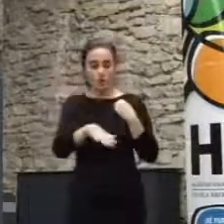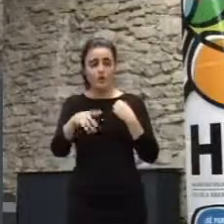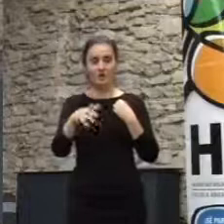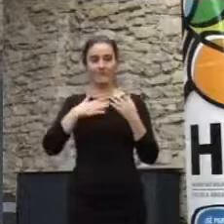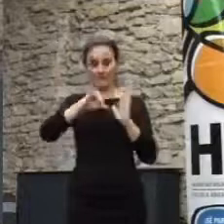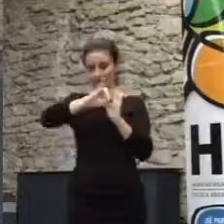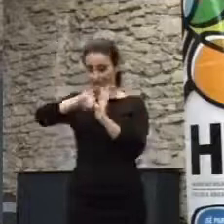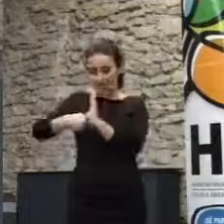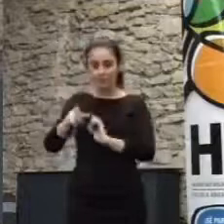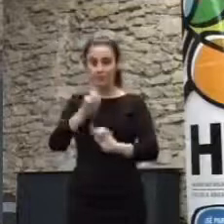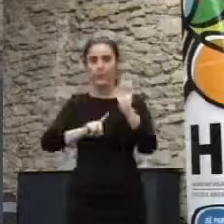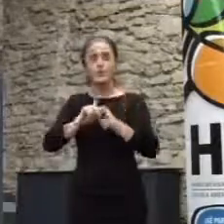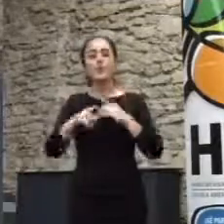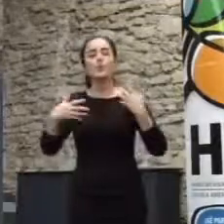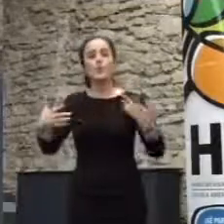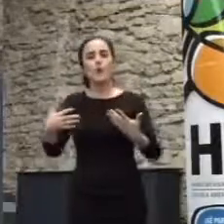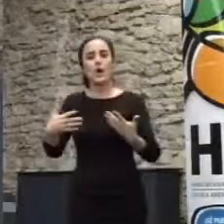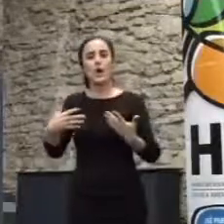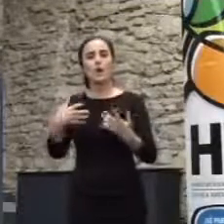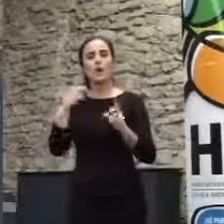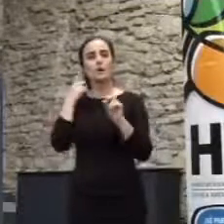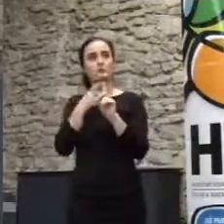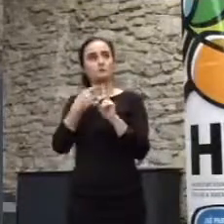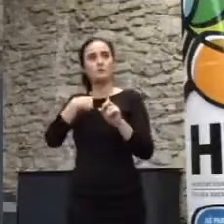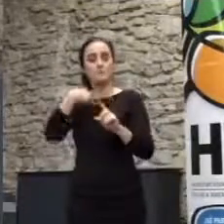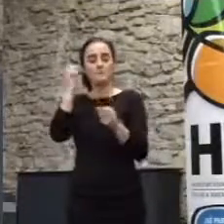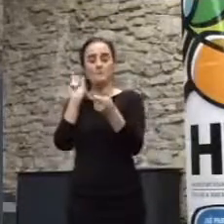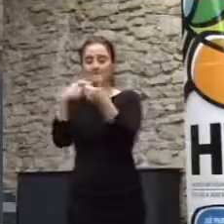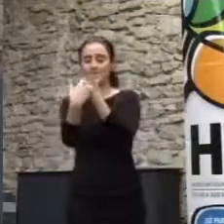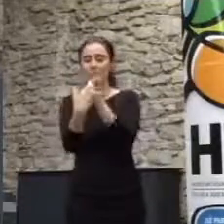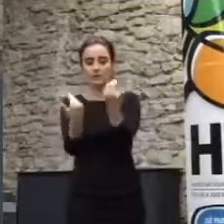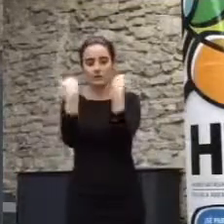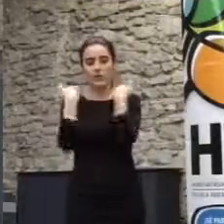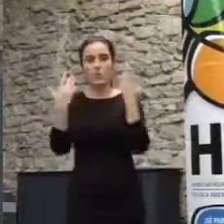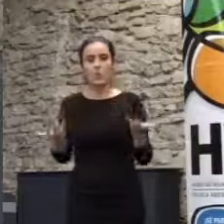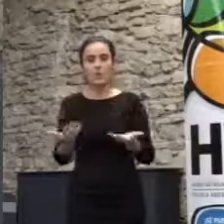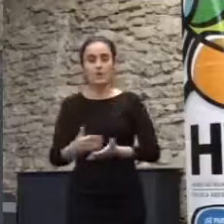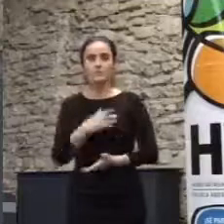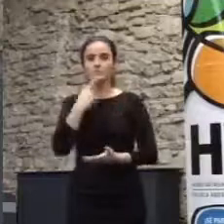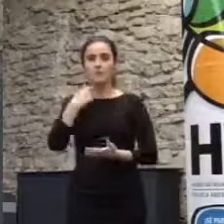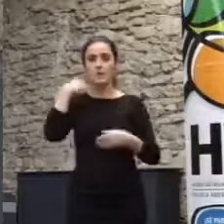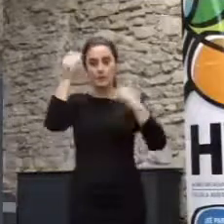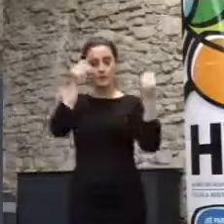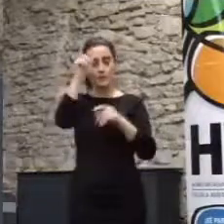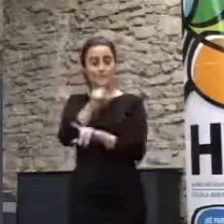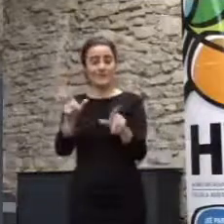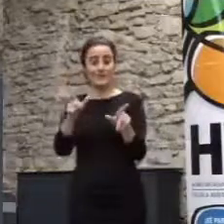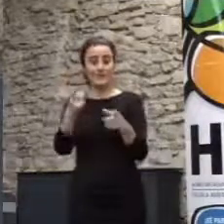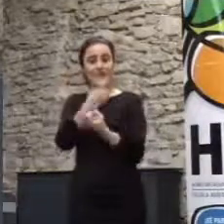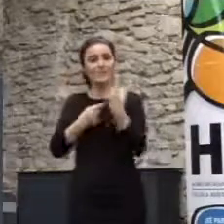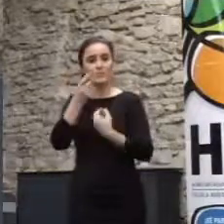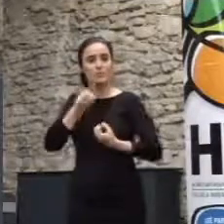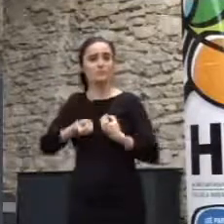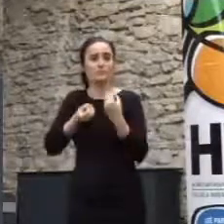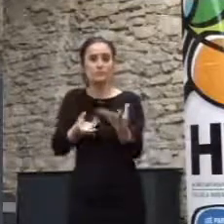rodean, de la responsabilidad que tiene participar en ellos. Yo creo que una persona informada, bien informada,